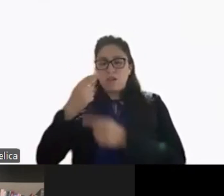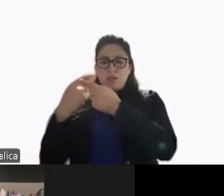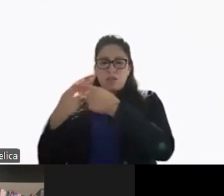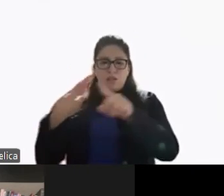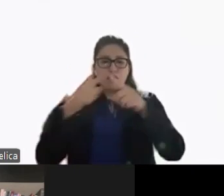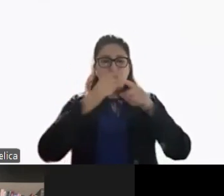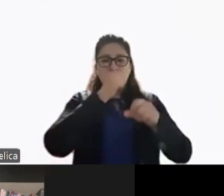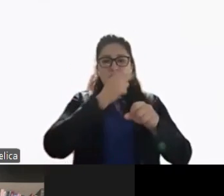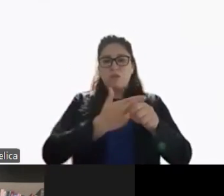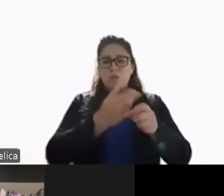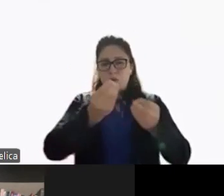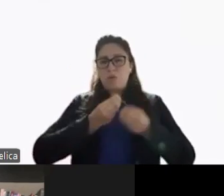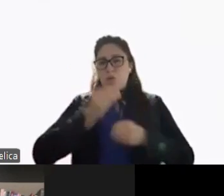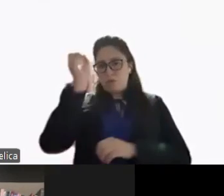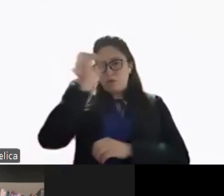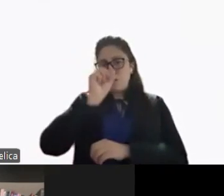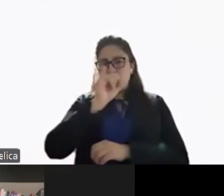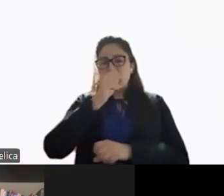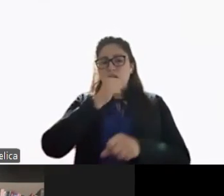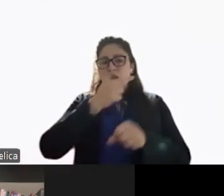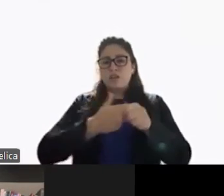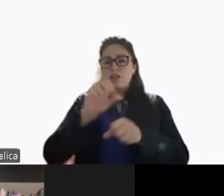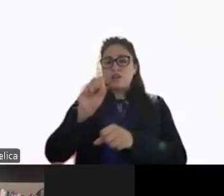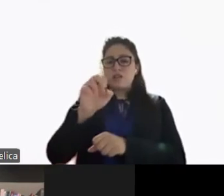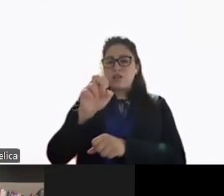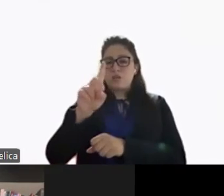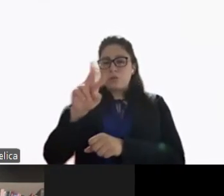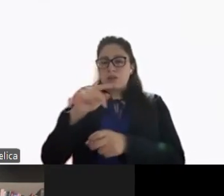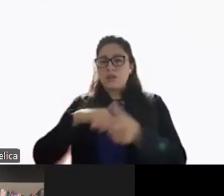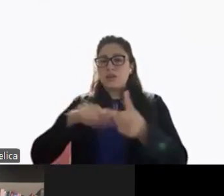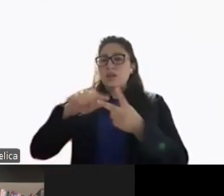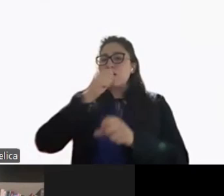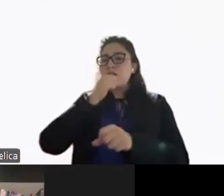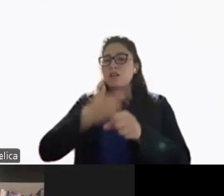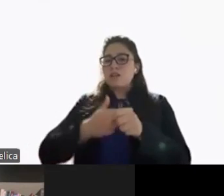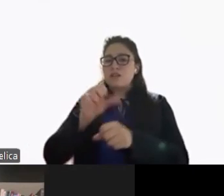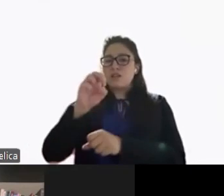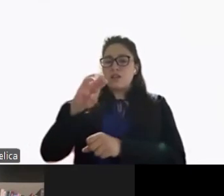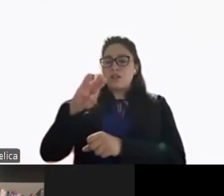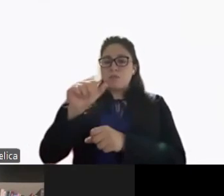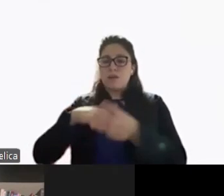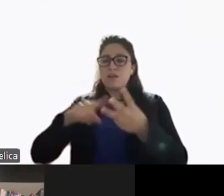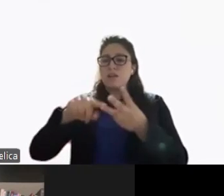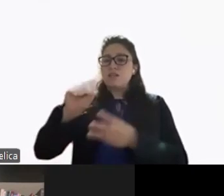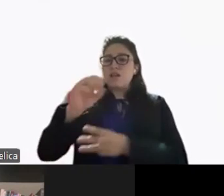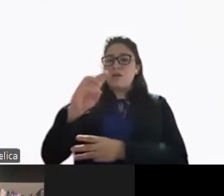la Secretaría de Desarrollo Urbano y Vivienda, la Secretaría de Medio Ambiente, la SEMA de Aguas de la Ciudad, la Secretaría de